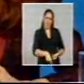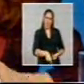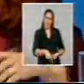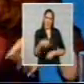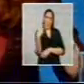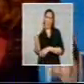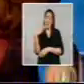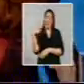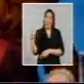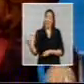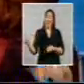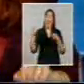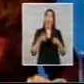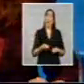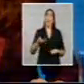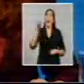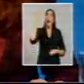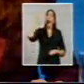porque cuando llegó él,